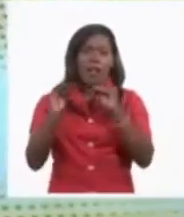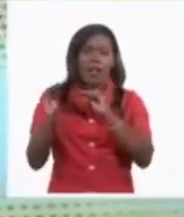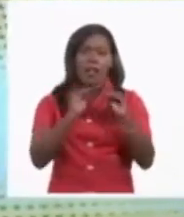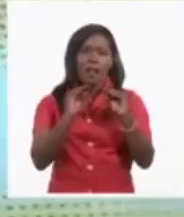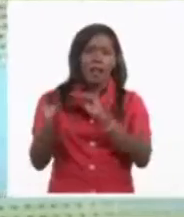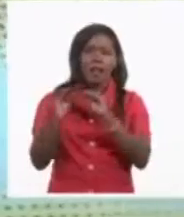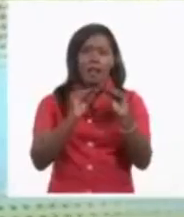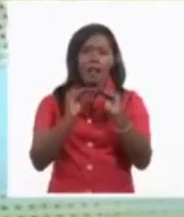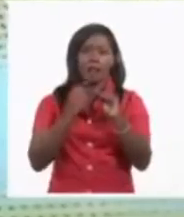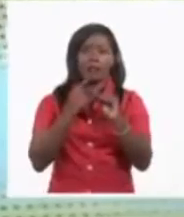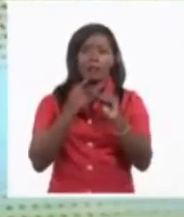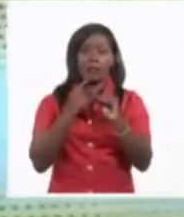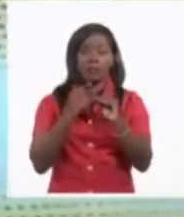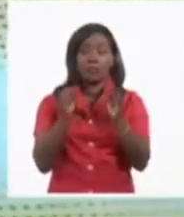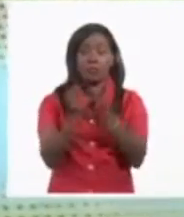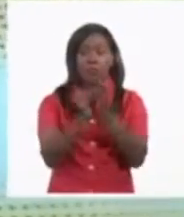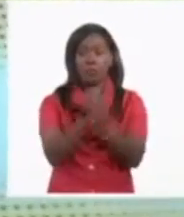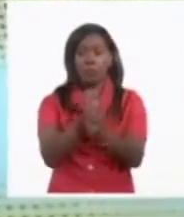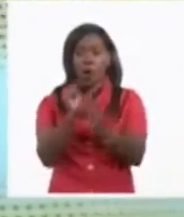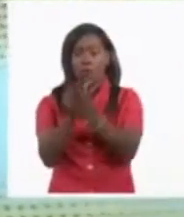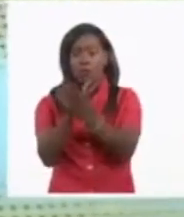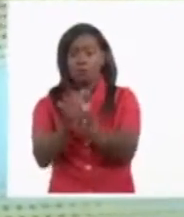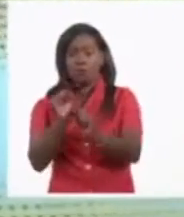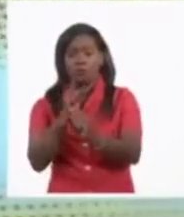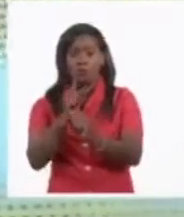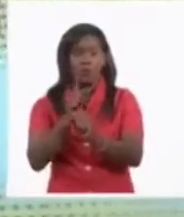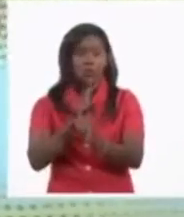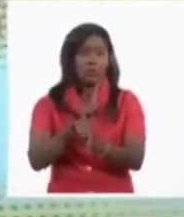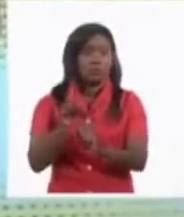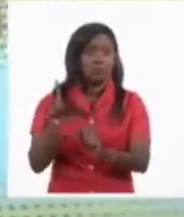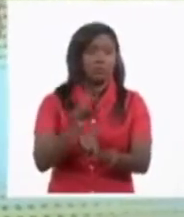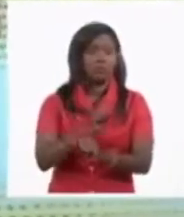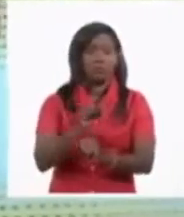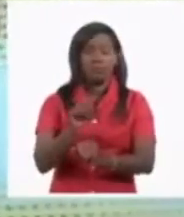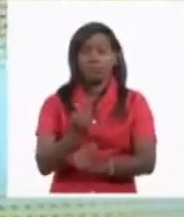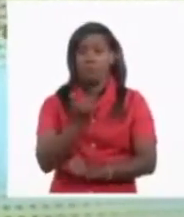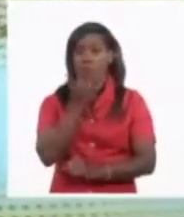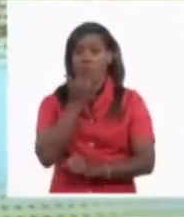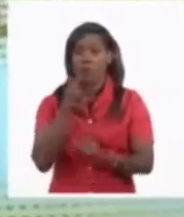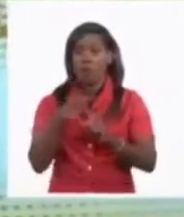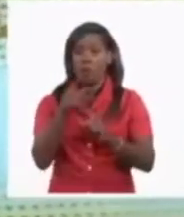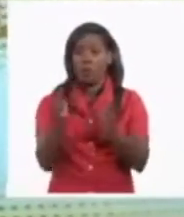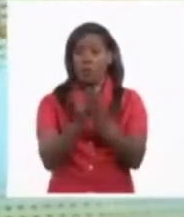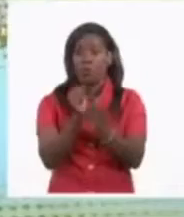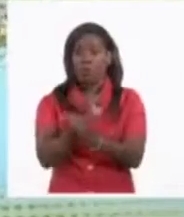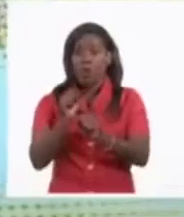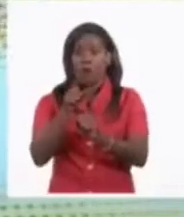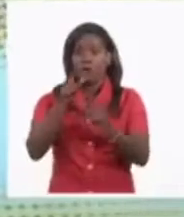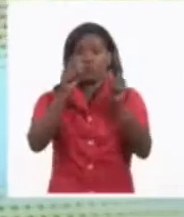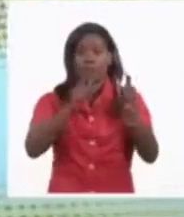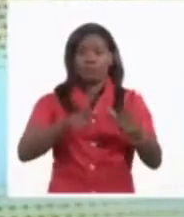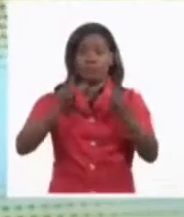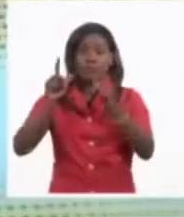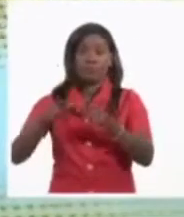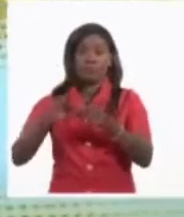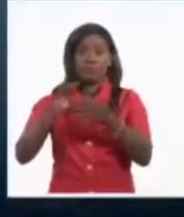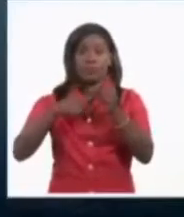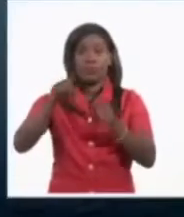recalcó que los sabotajes no tienen precedentes y provocaron 4 fugas en los gasoductos Nord Stream 1 y